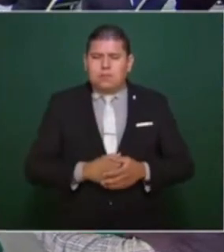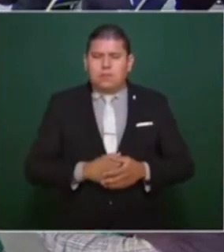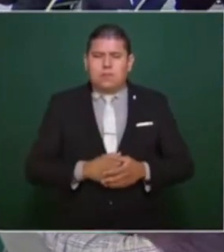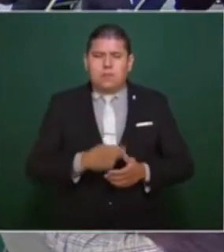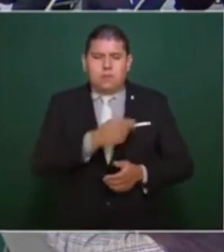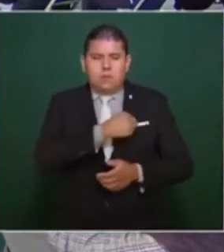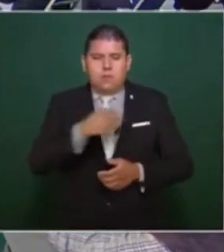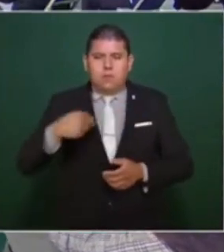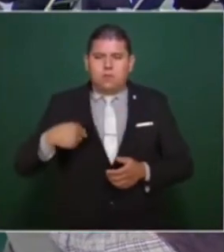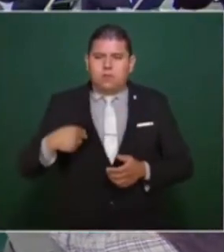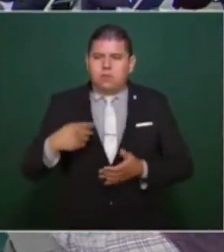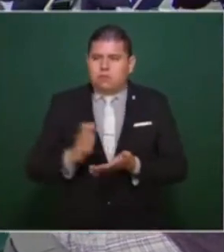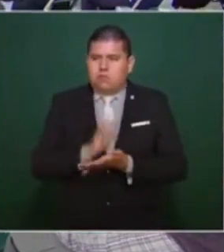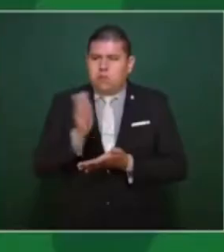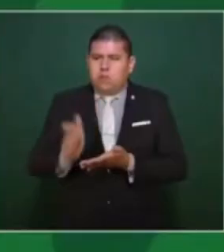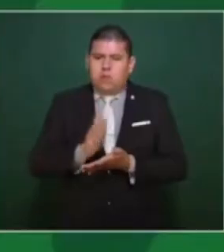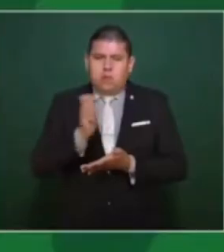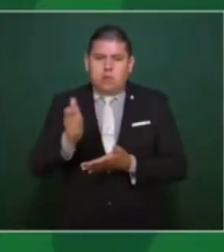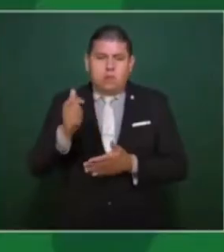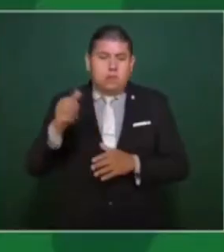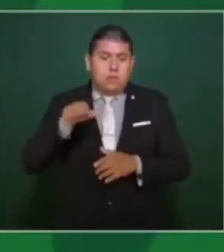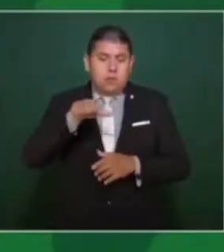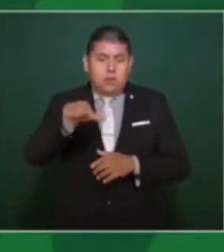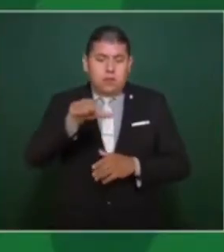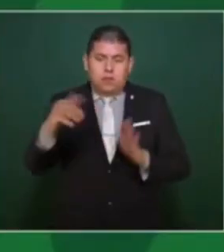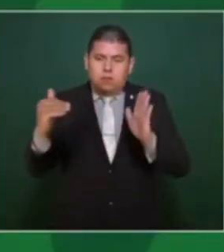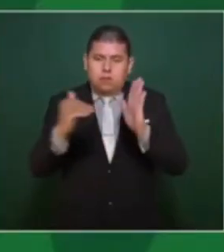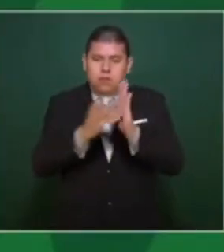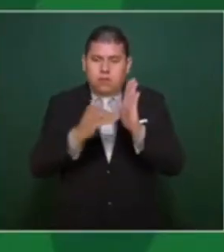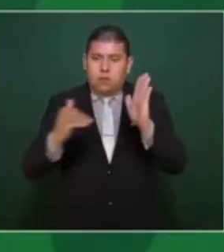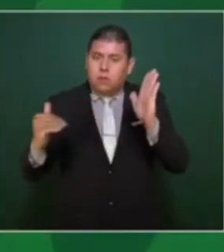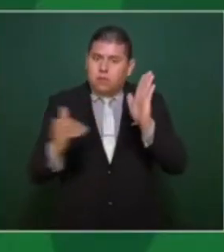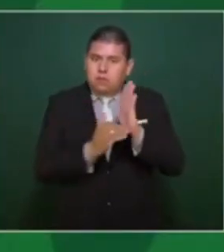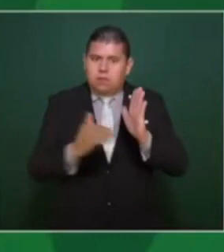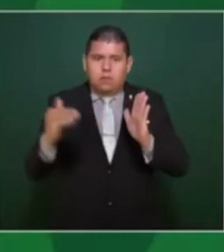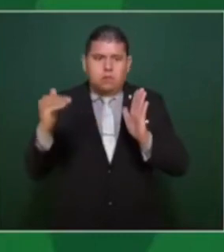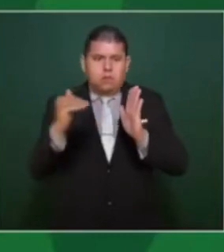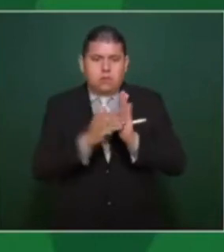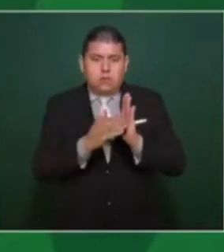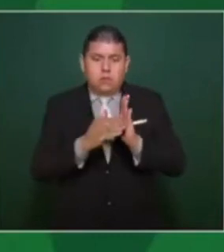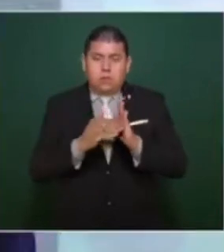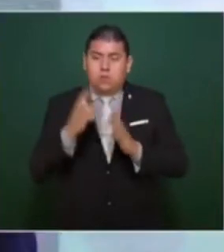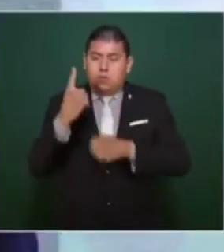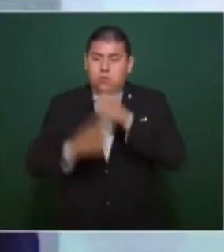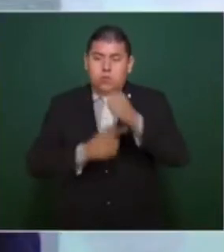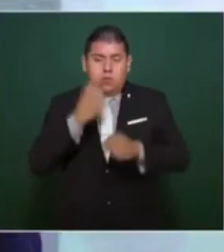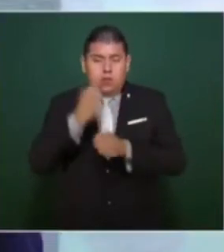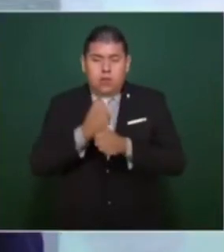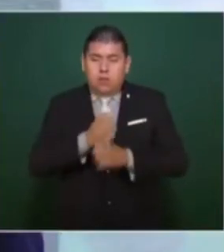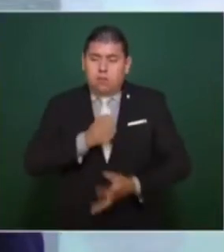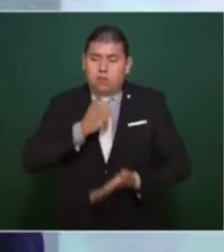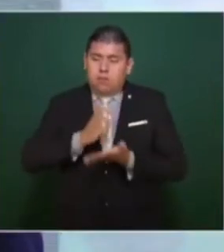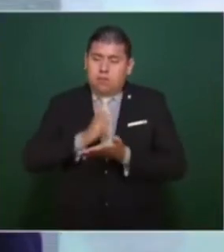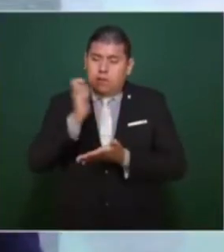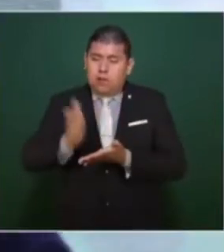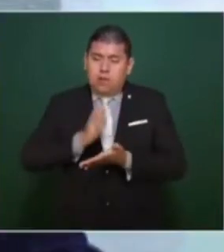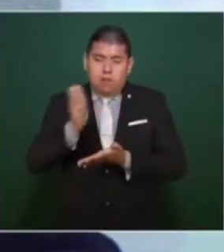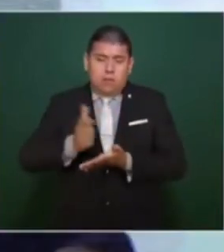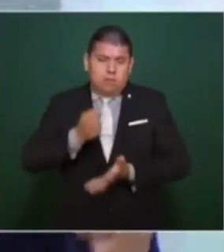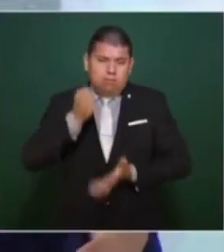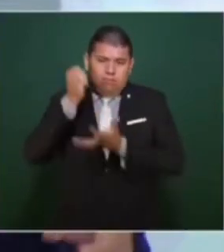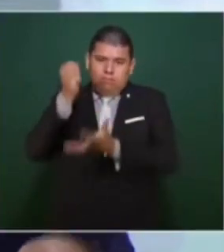tenemos que pagar 16,000 millones al año. Es un